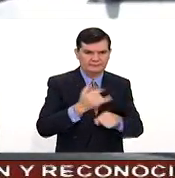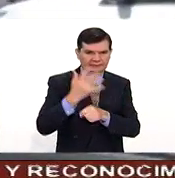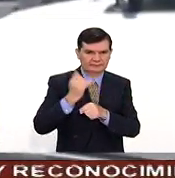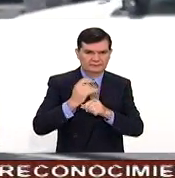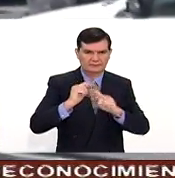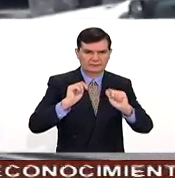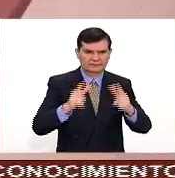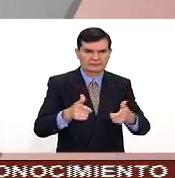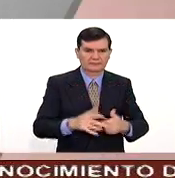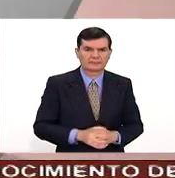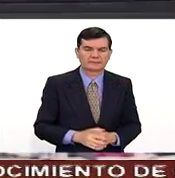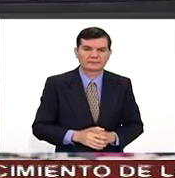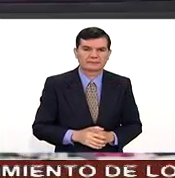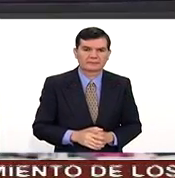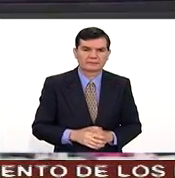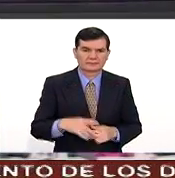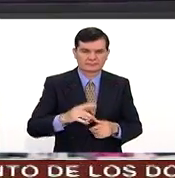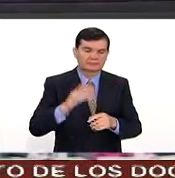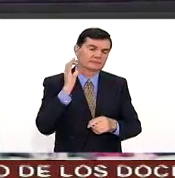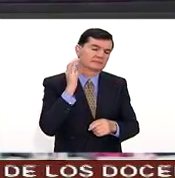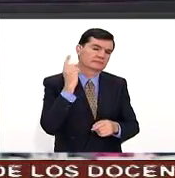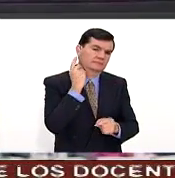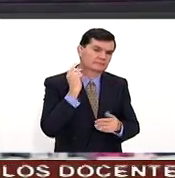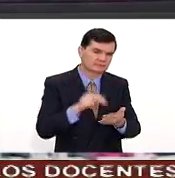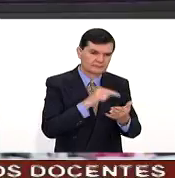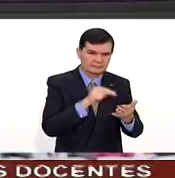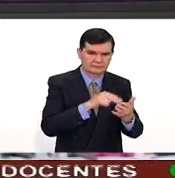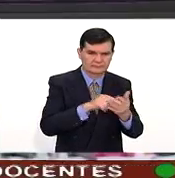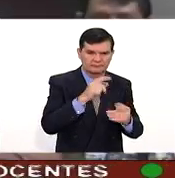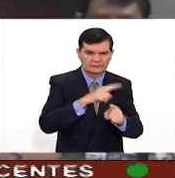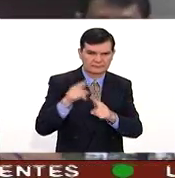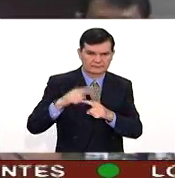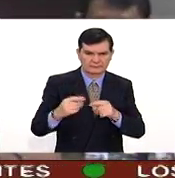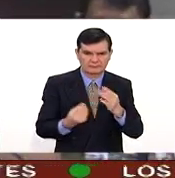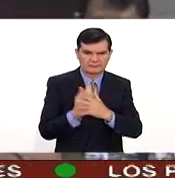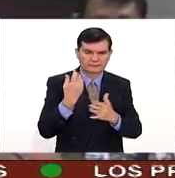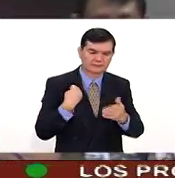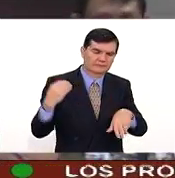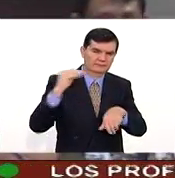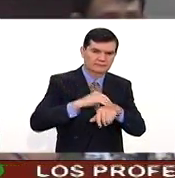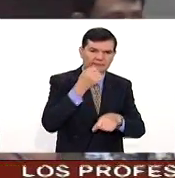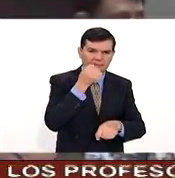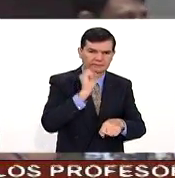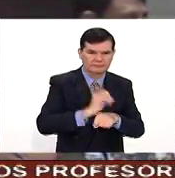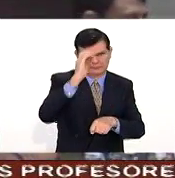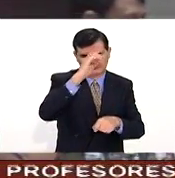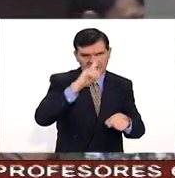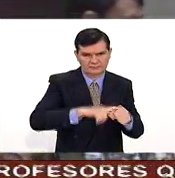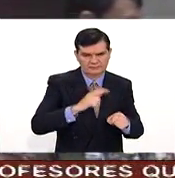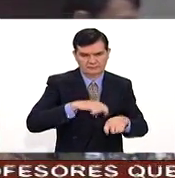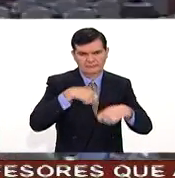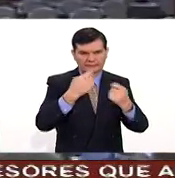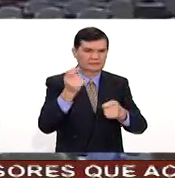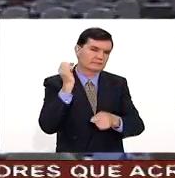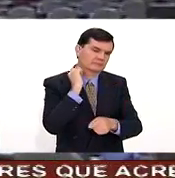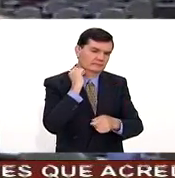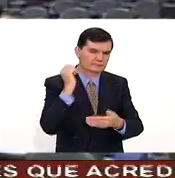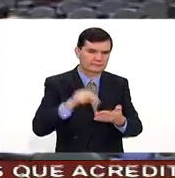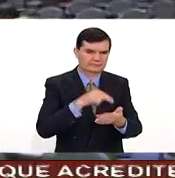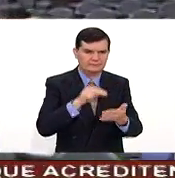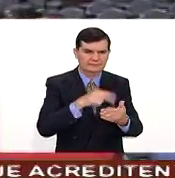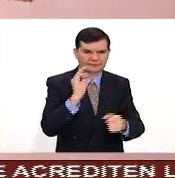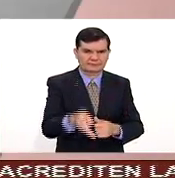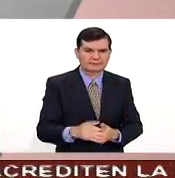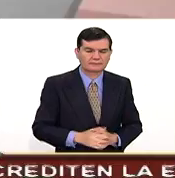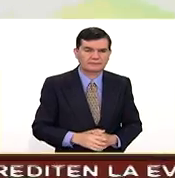Tuxtla Gutiérrez. La Cámara de Diputados aprobó el dictamen para la creación de la Secretaría de Cultura. Fue enviado al Senado para su